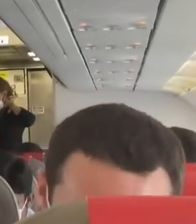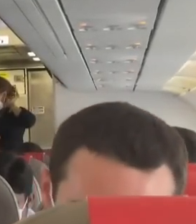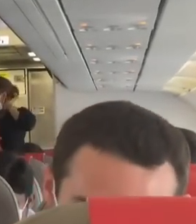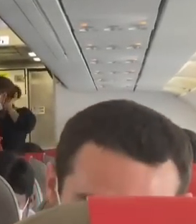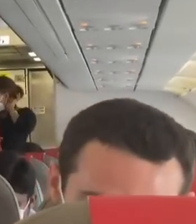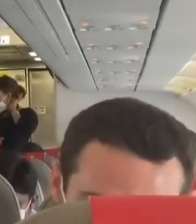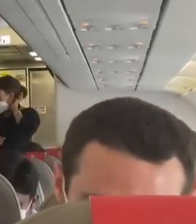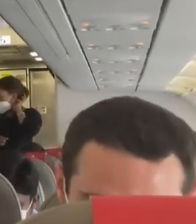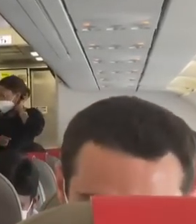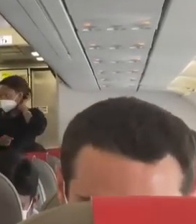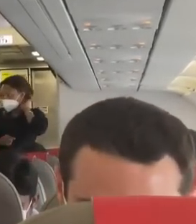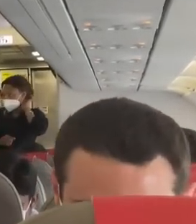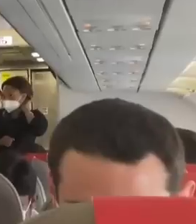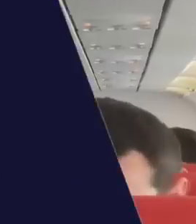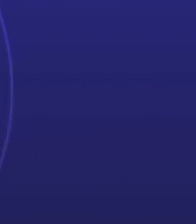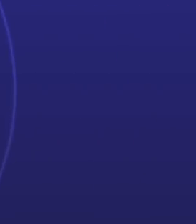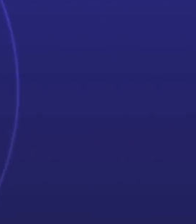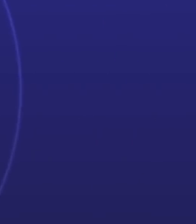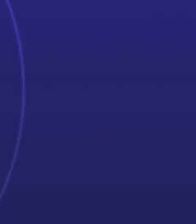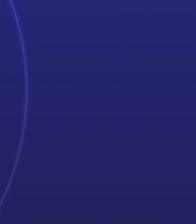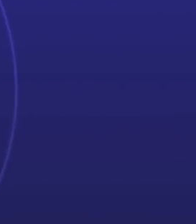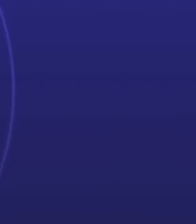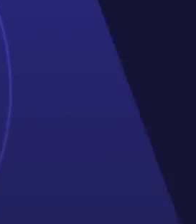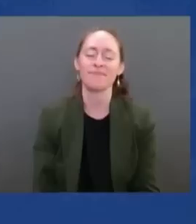pagar la tarifa de solicitud.